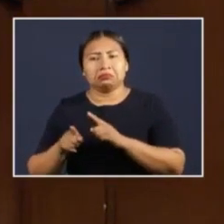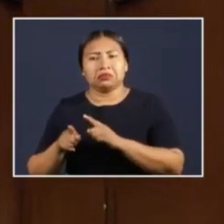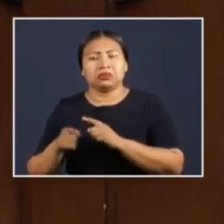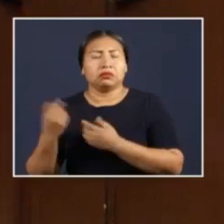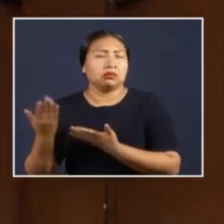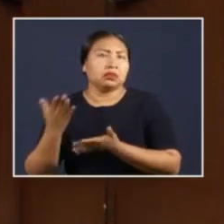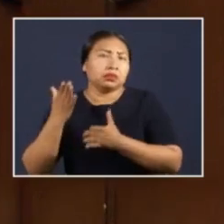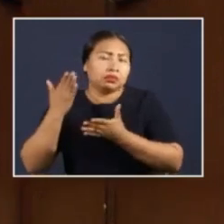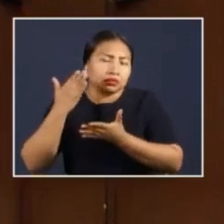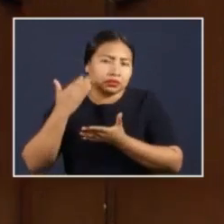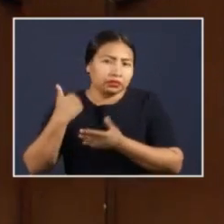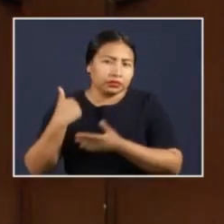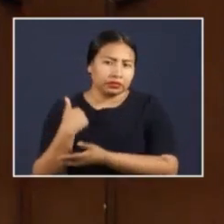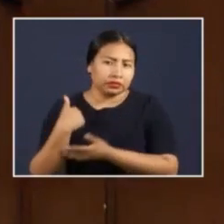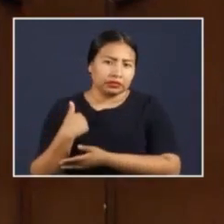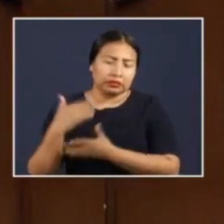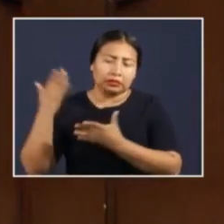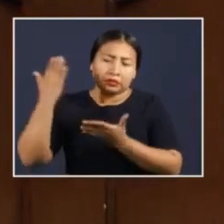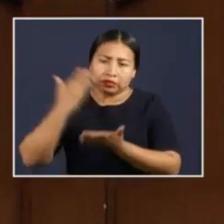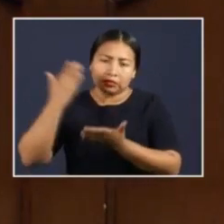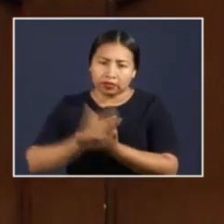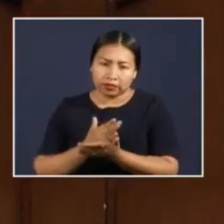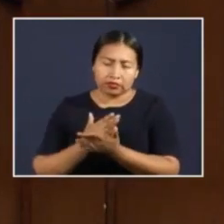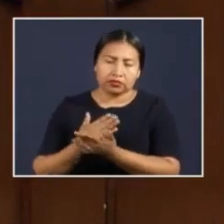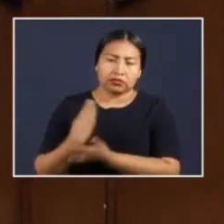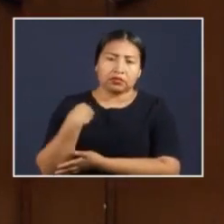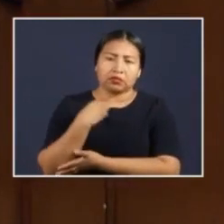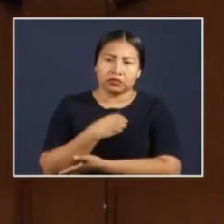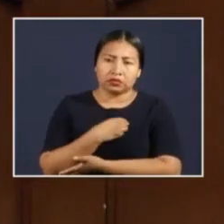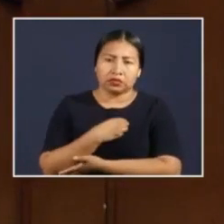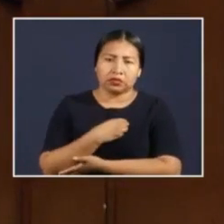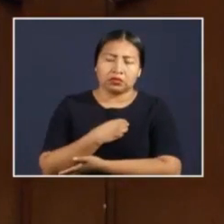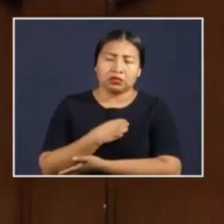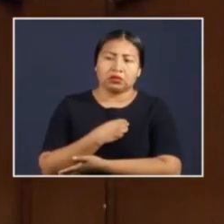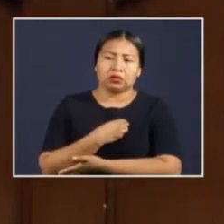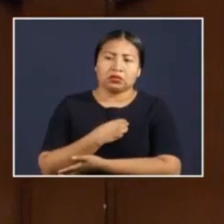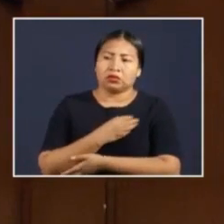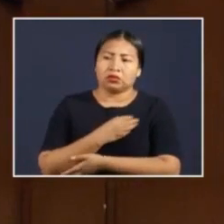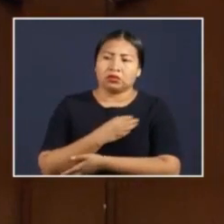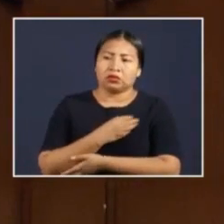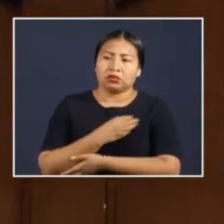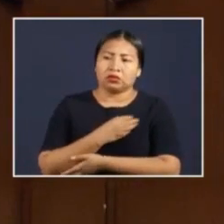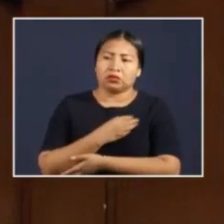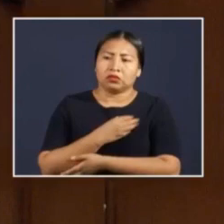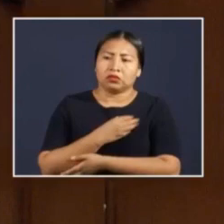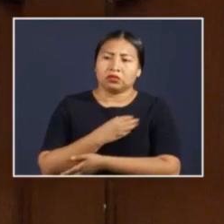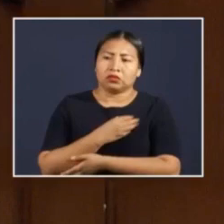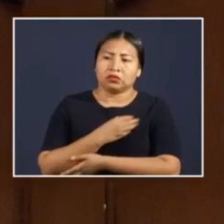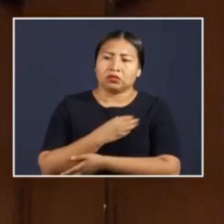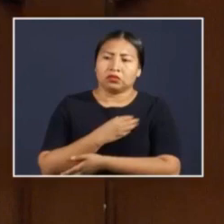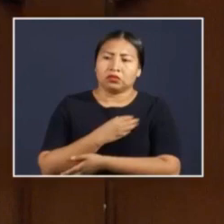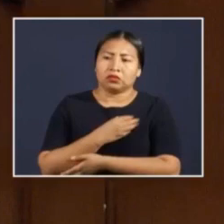seguridad pública este nuevo centro de credibilidad de controles